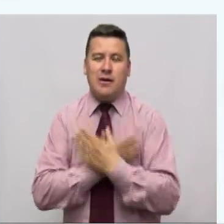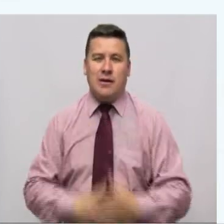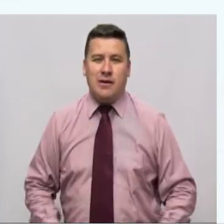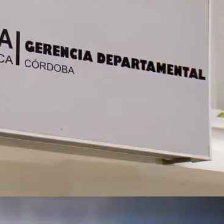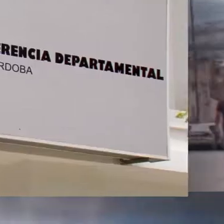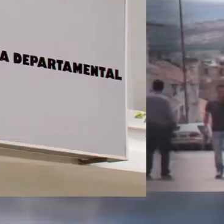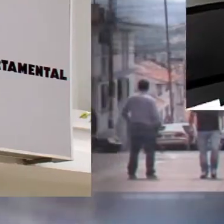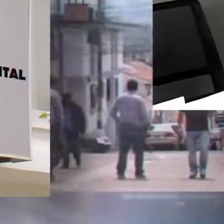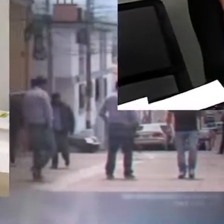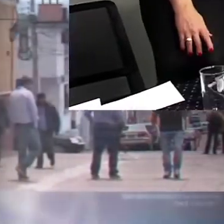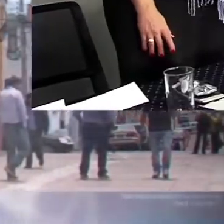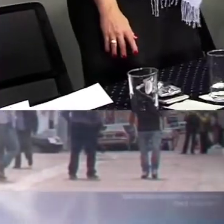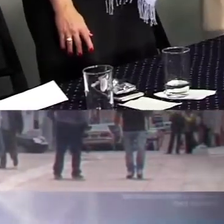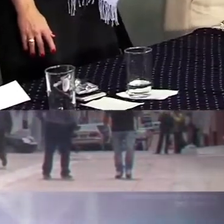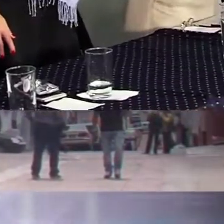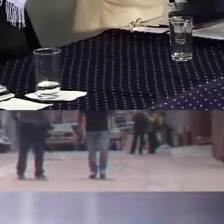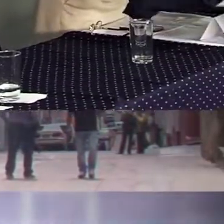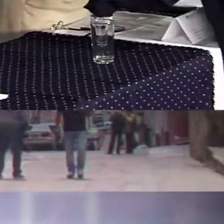República.